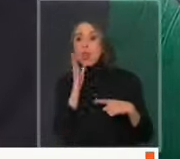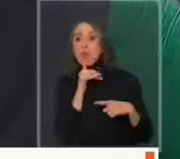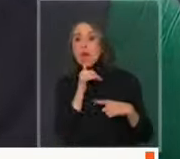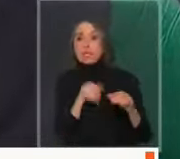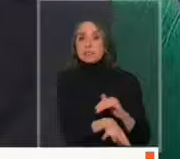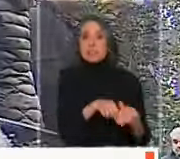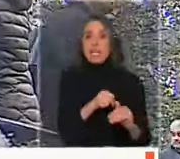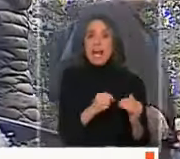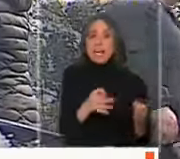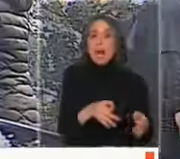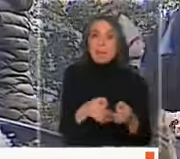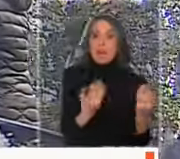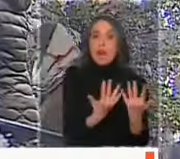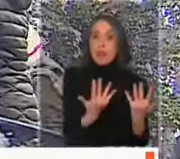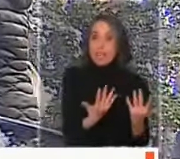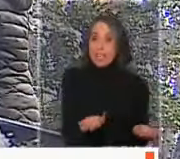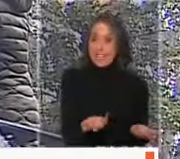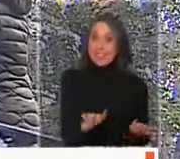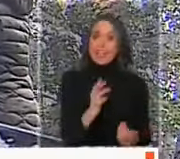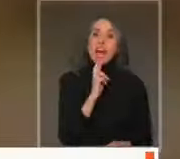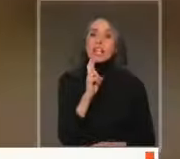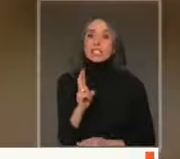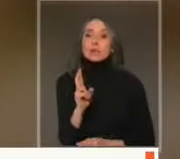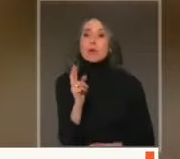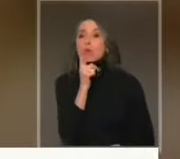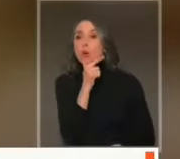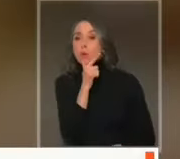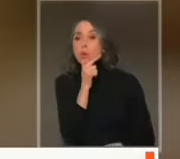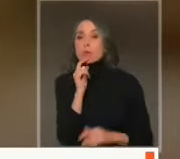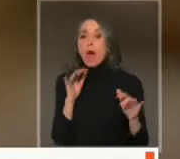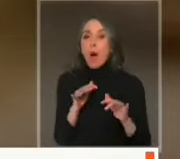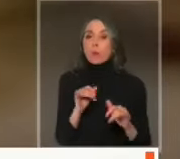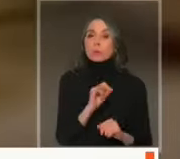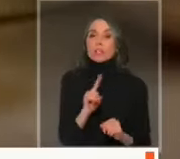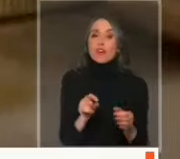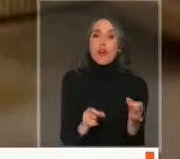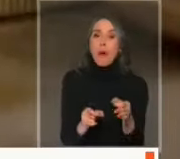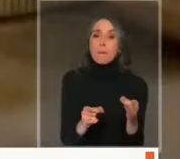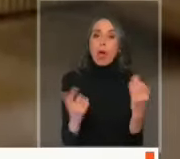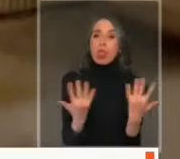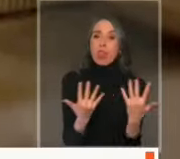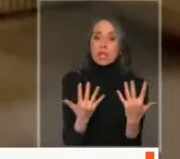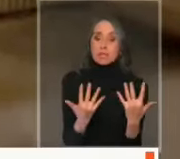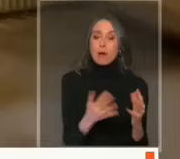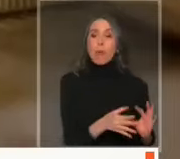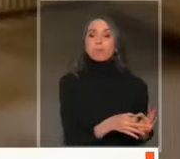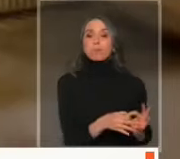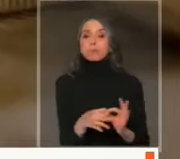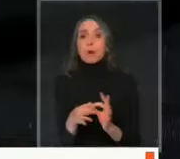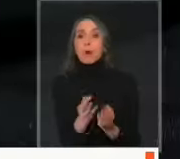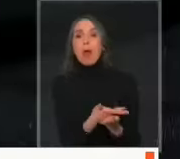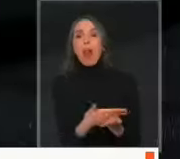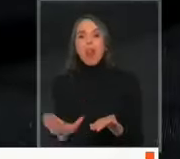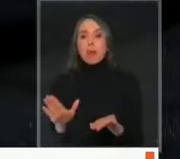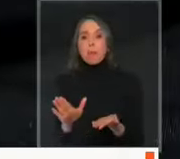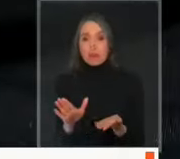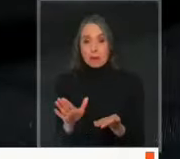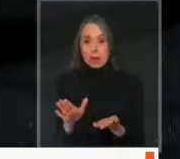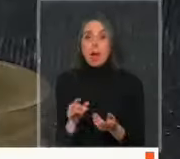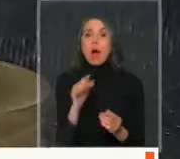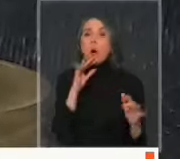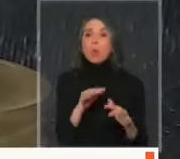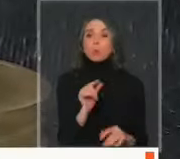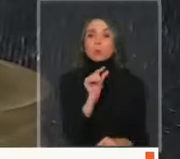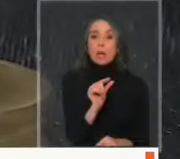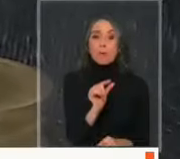saca esas moneditas. Así responde al cuestionamiento sobre el uso de esta moneda, entre los argumentos para eliminarla: que se ocupa poco,